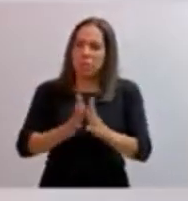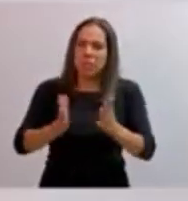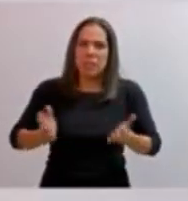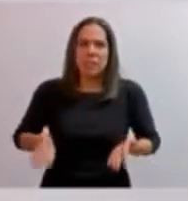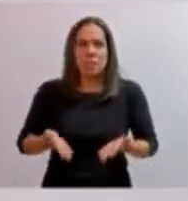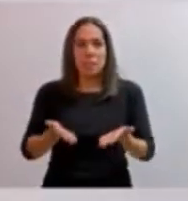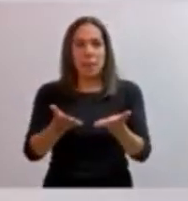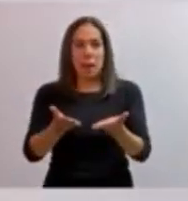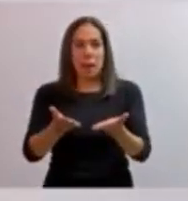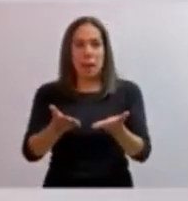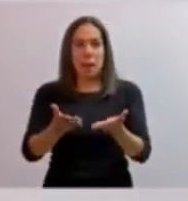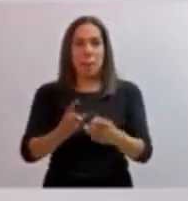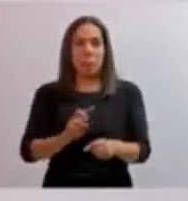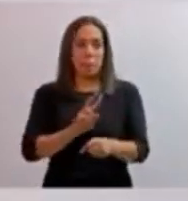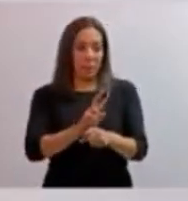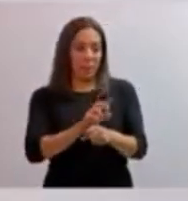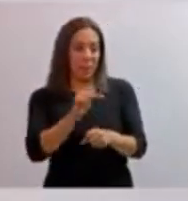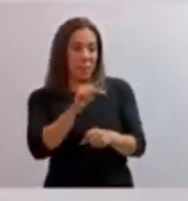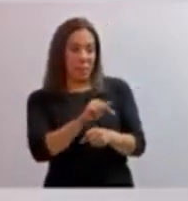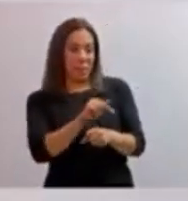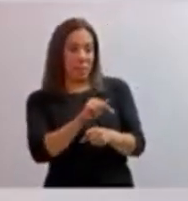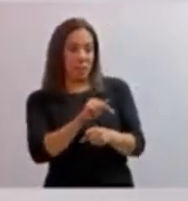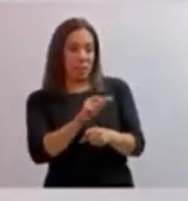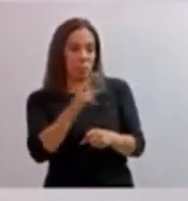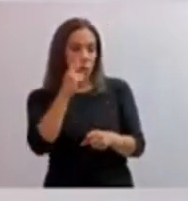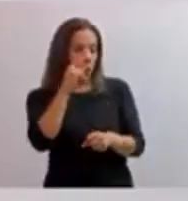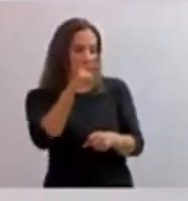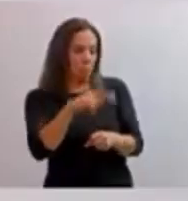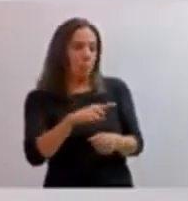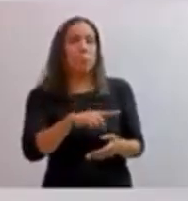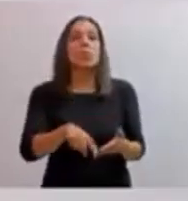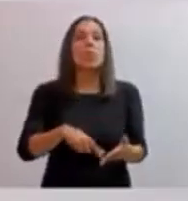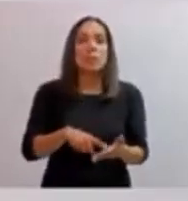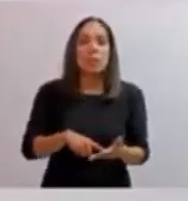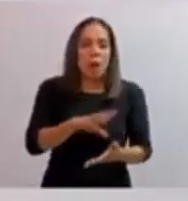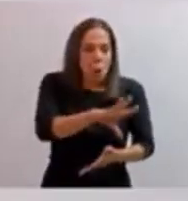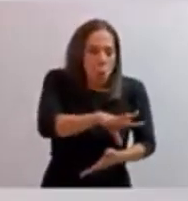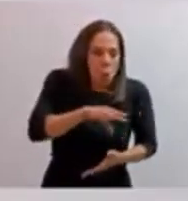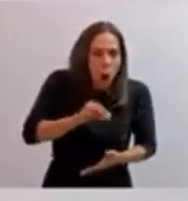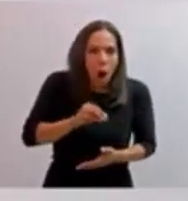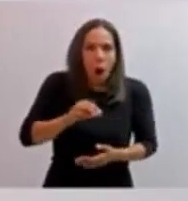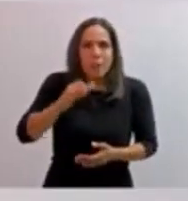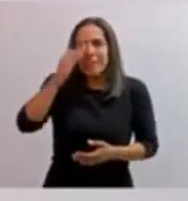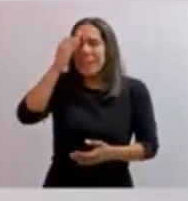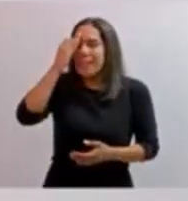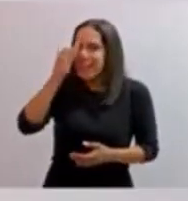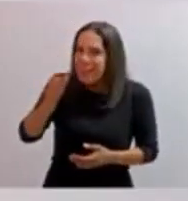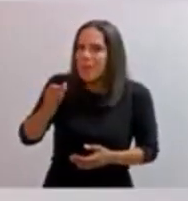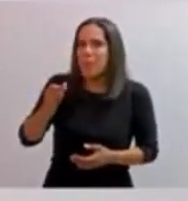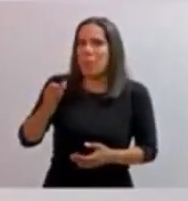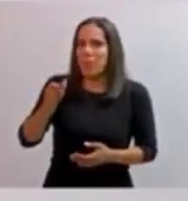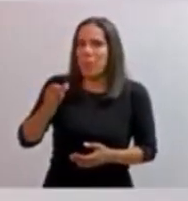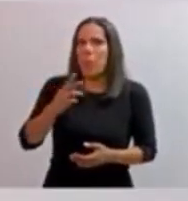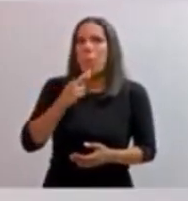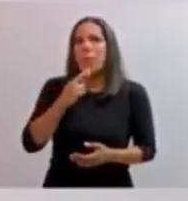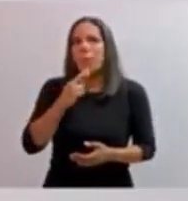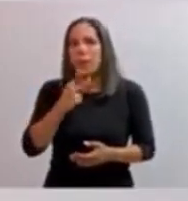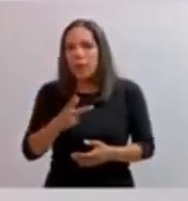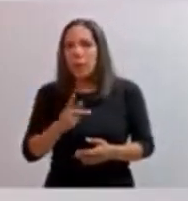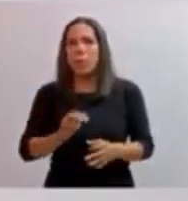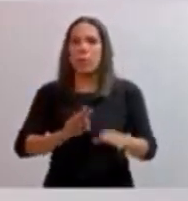participamos. Desde la supervisión miramos este espacio para recuperar momentos pedagógicos necesarios